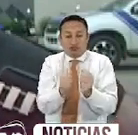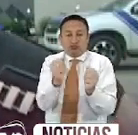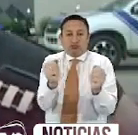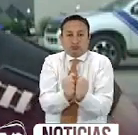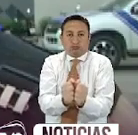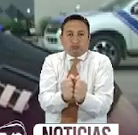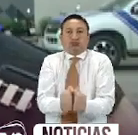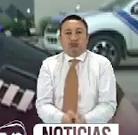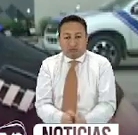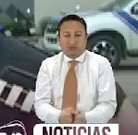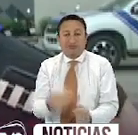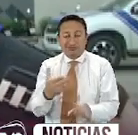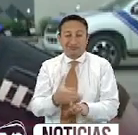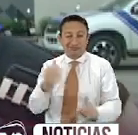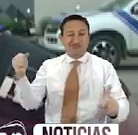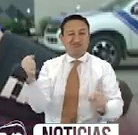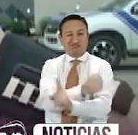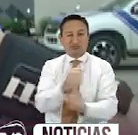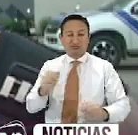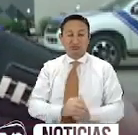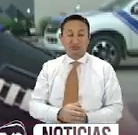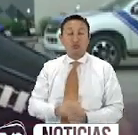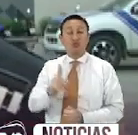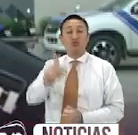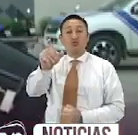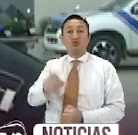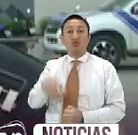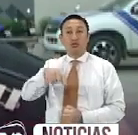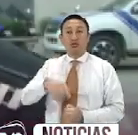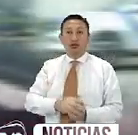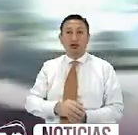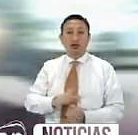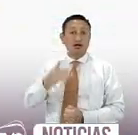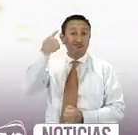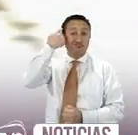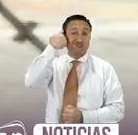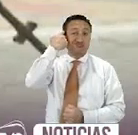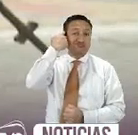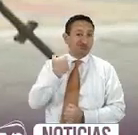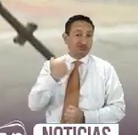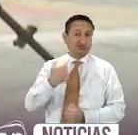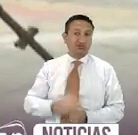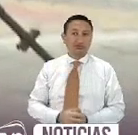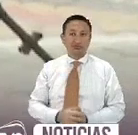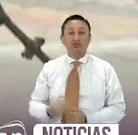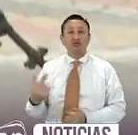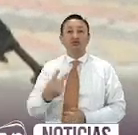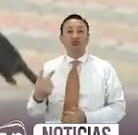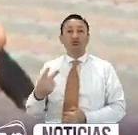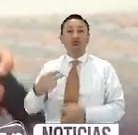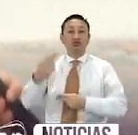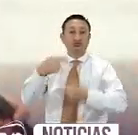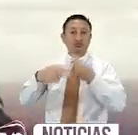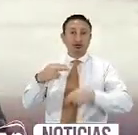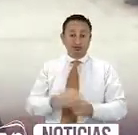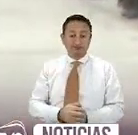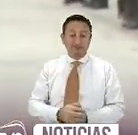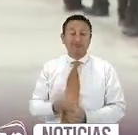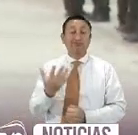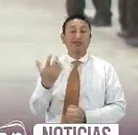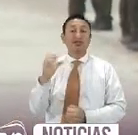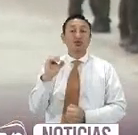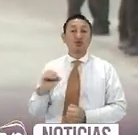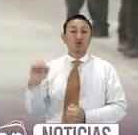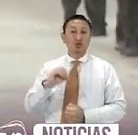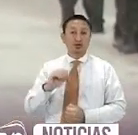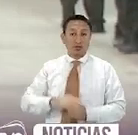maniatados, torturados. Uno de ellos incluso ya cercenada una de sus orejas. Ambos son comerciantes. El 15 de octubre